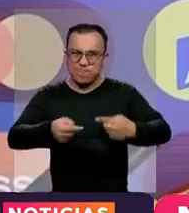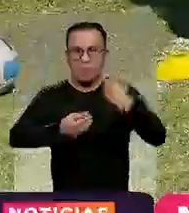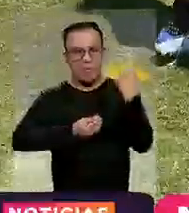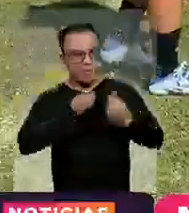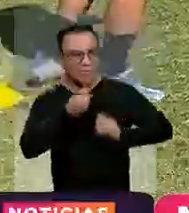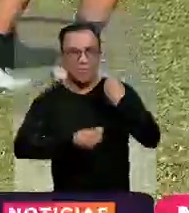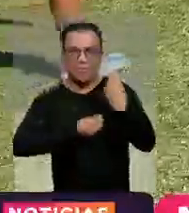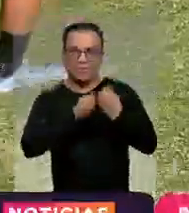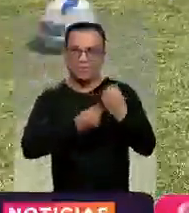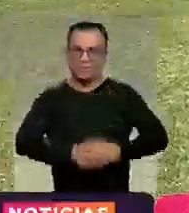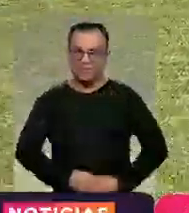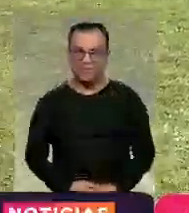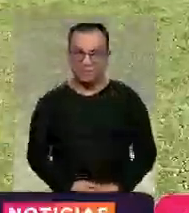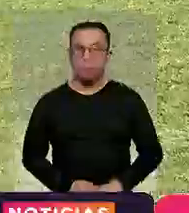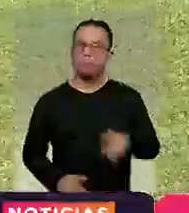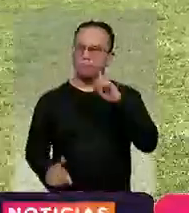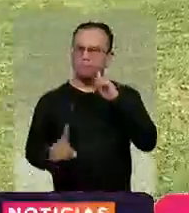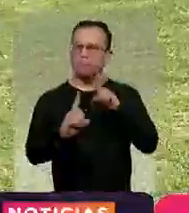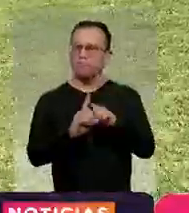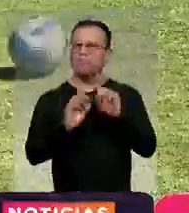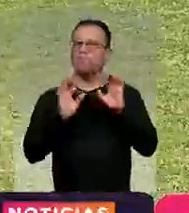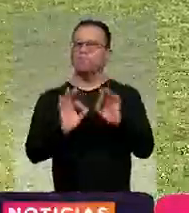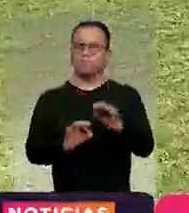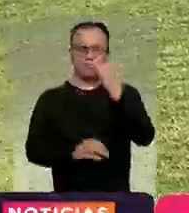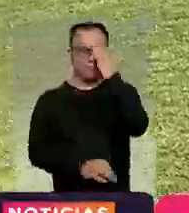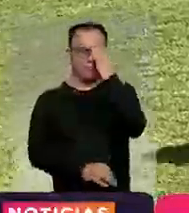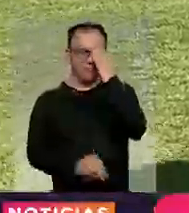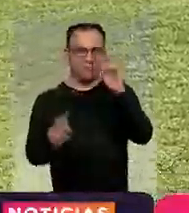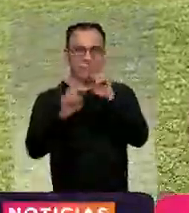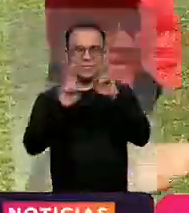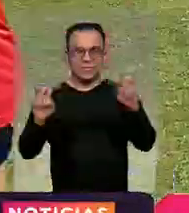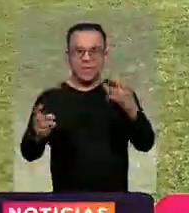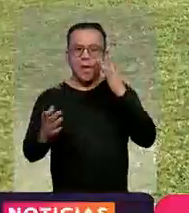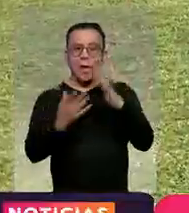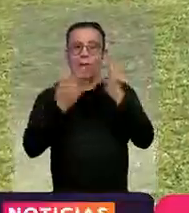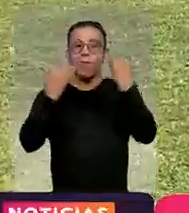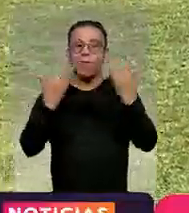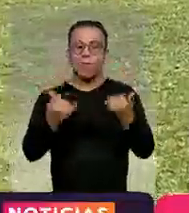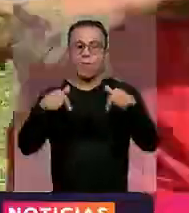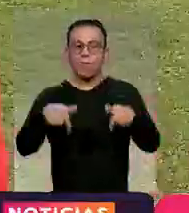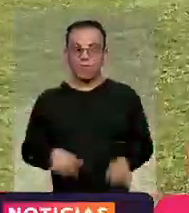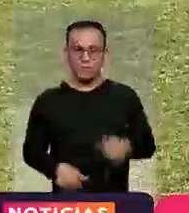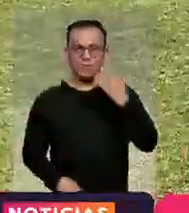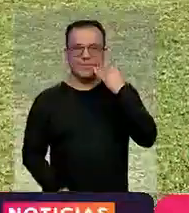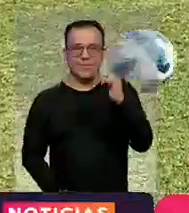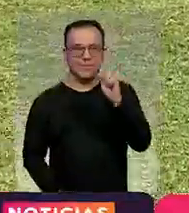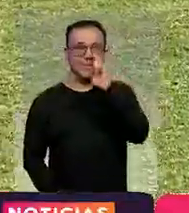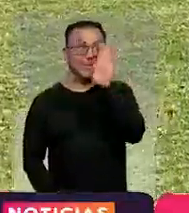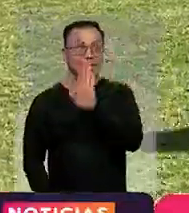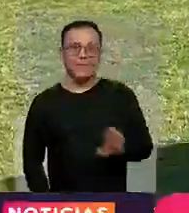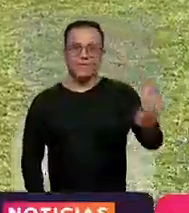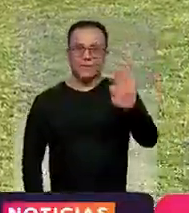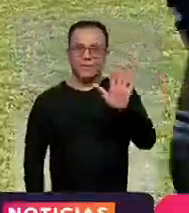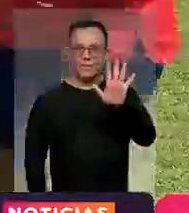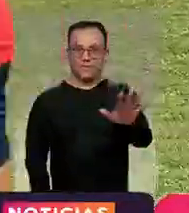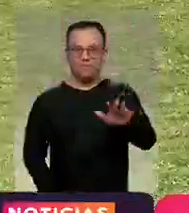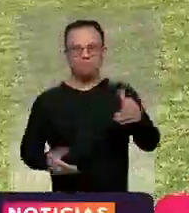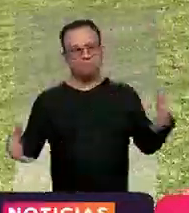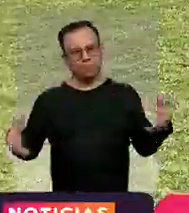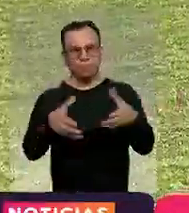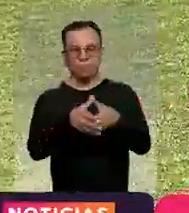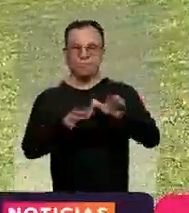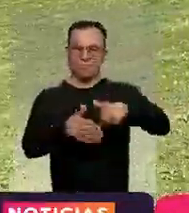haciendo. Seguro el tensionadito bacano del que siempre ha hablado el Bolillo, hoy lo tienen las jugadoras nacionales. Pero más allá de